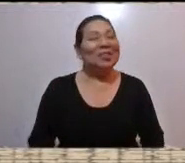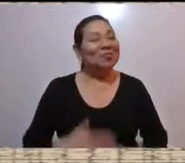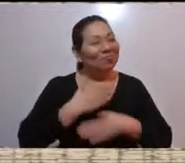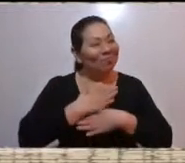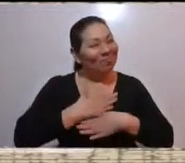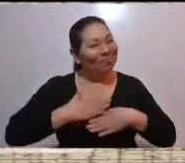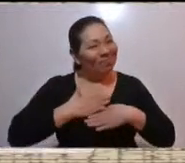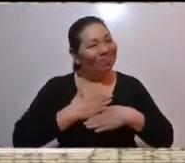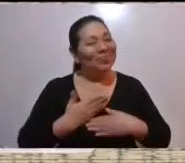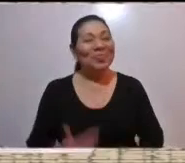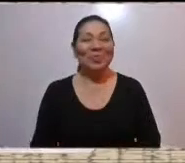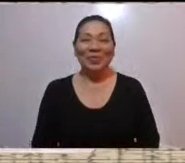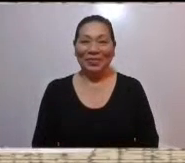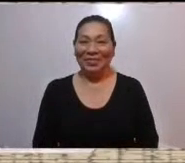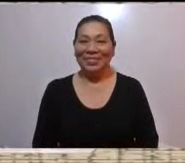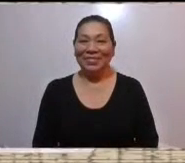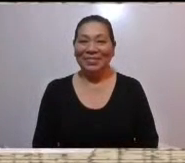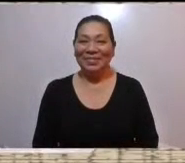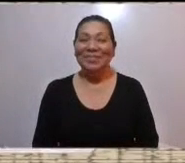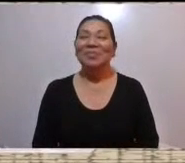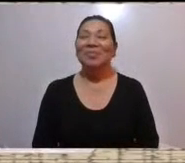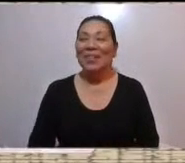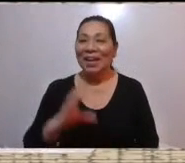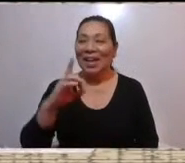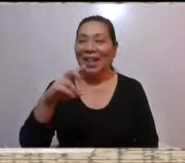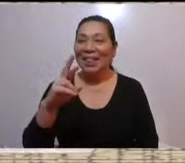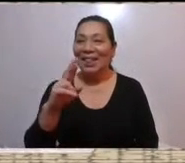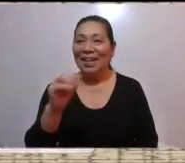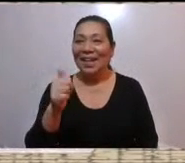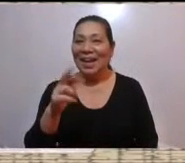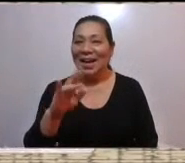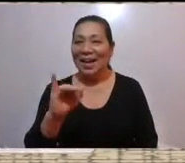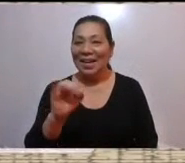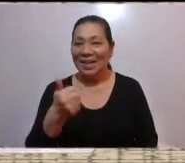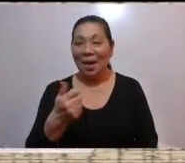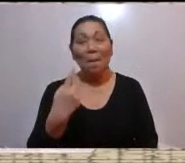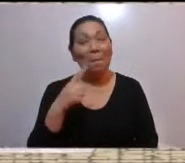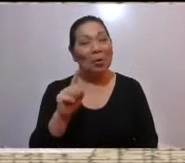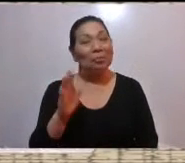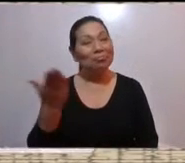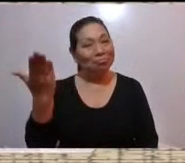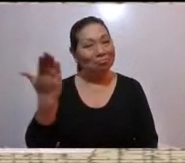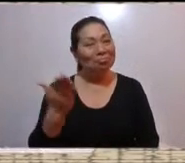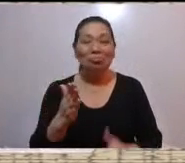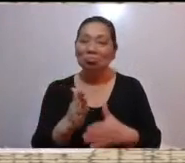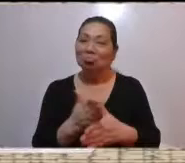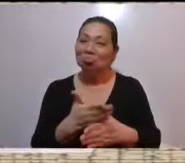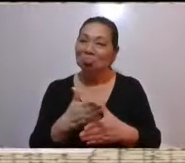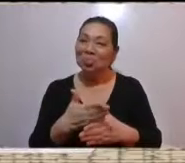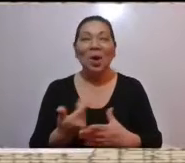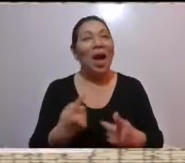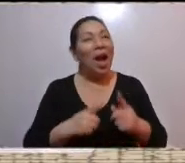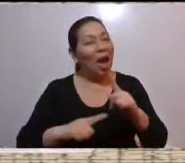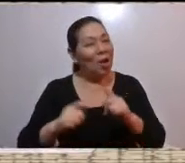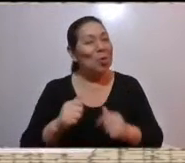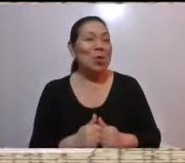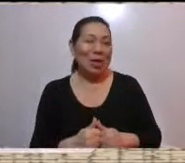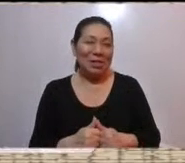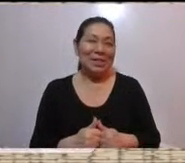Muchísimas gracias. Un gusto para mí, estimada doctora Candelaria, poder estar en este espacio y